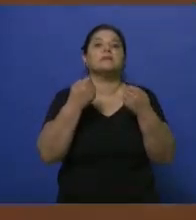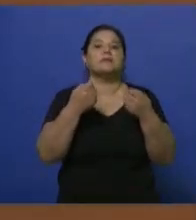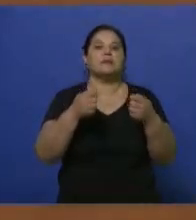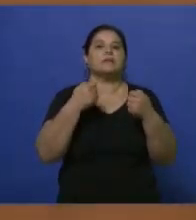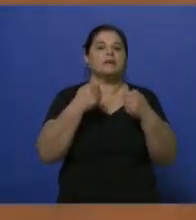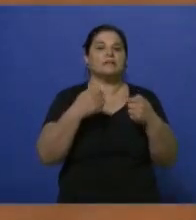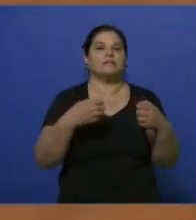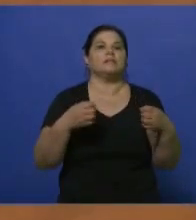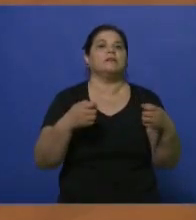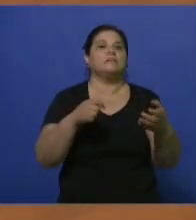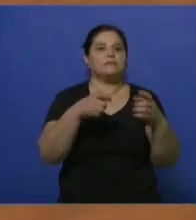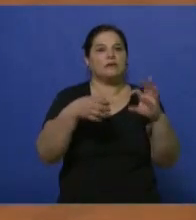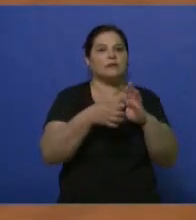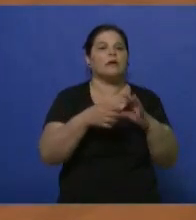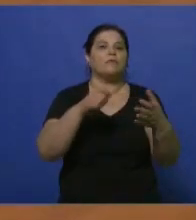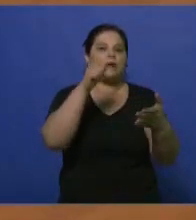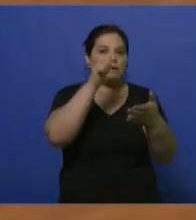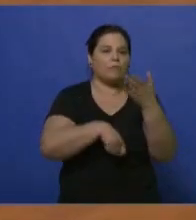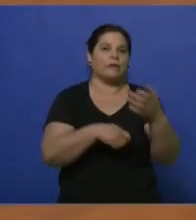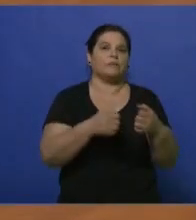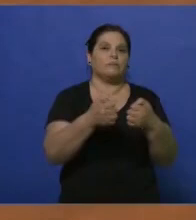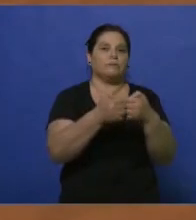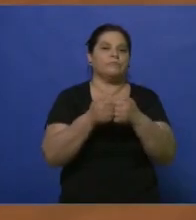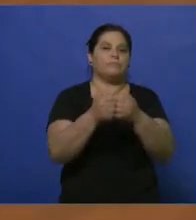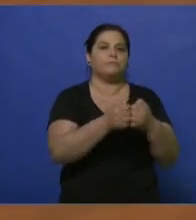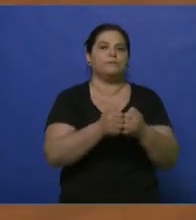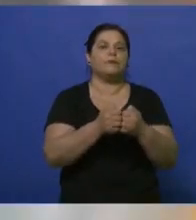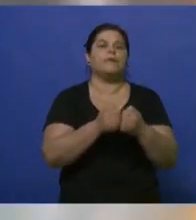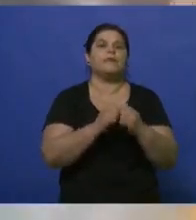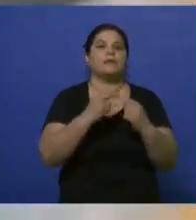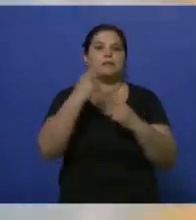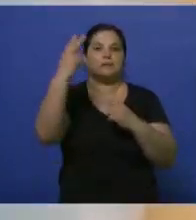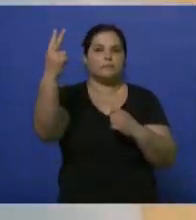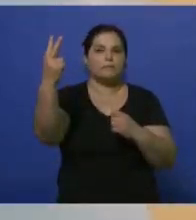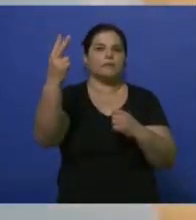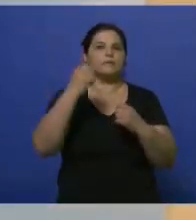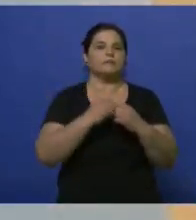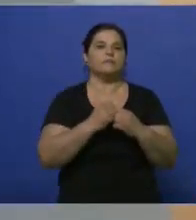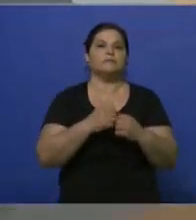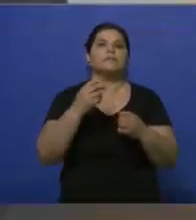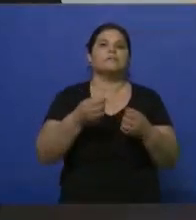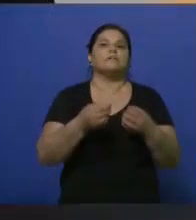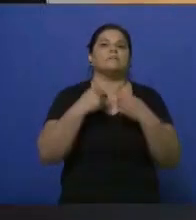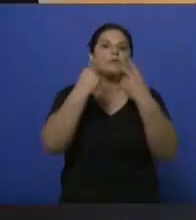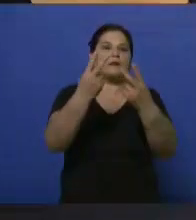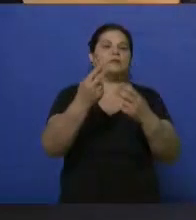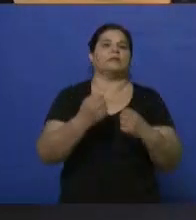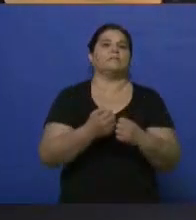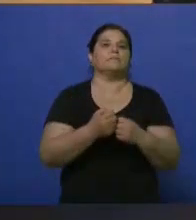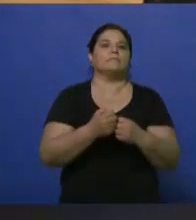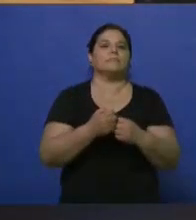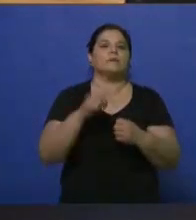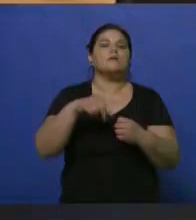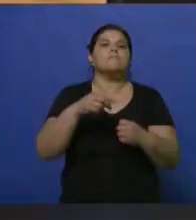asiático, fíjate el número. Me decía, también le aparece una retención a la exportación, que no estaba antes, que no estaba hace dos meses. Le aparece una retención a la exportación